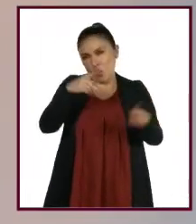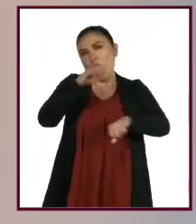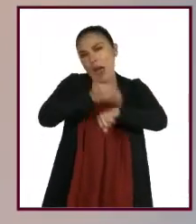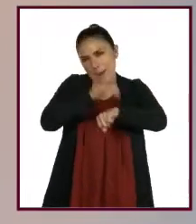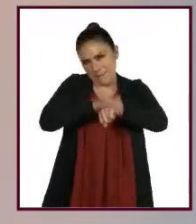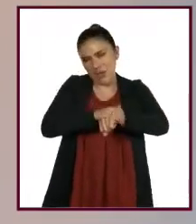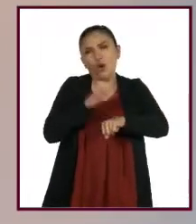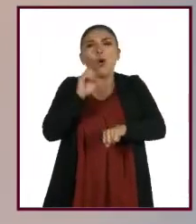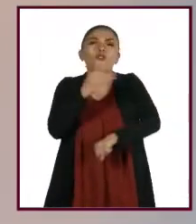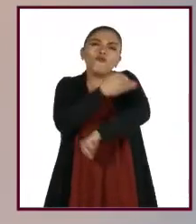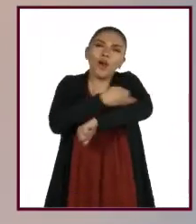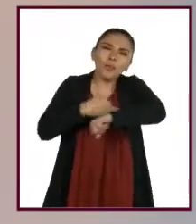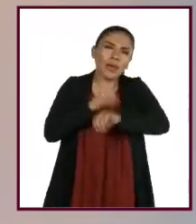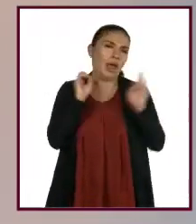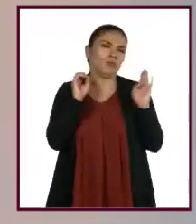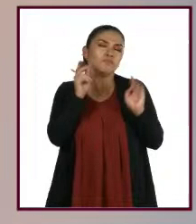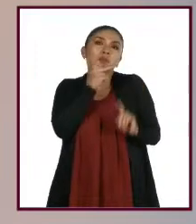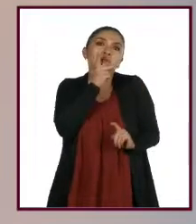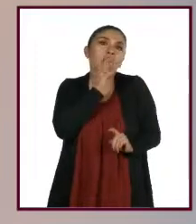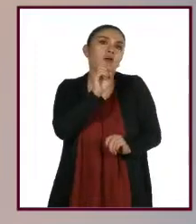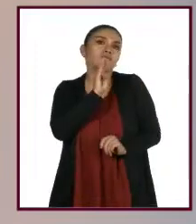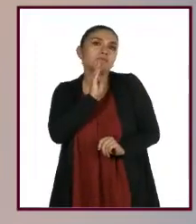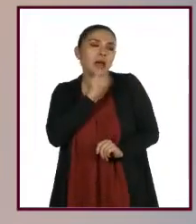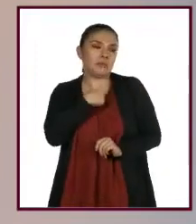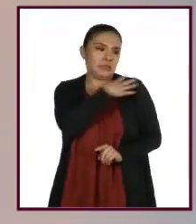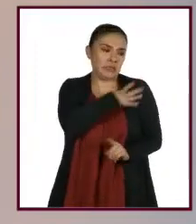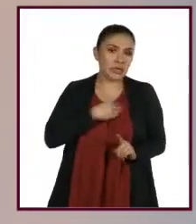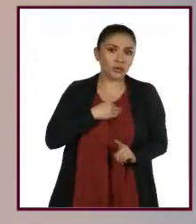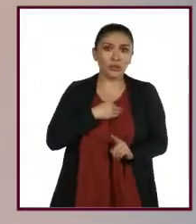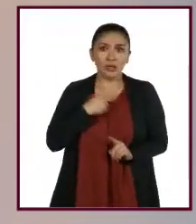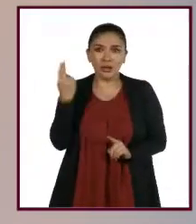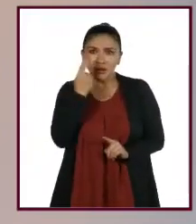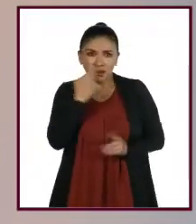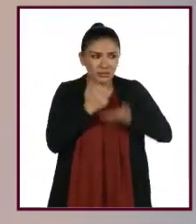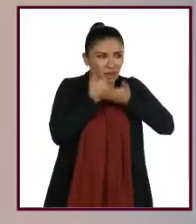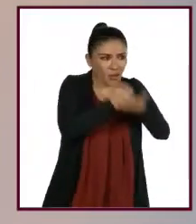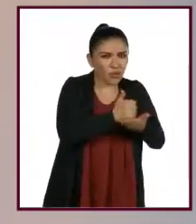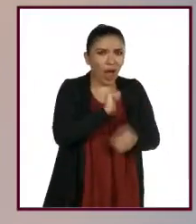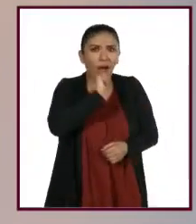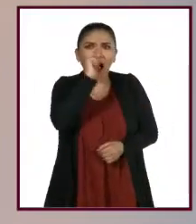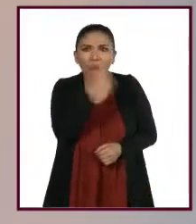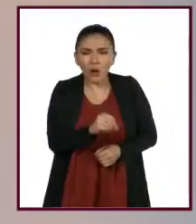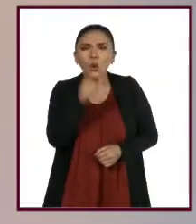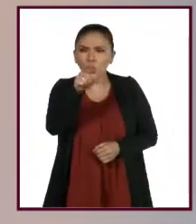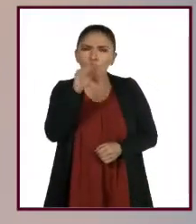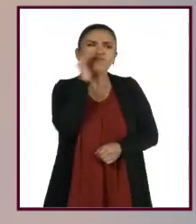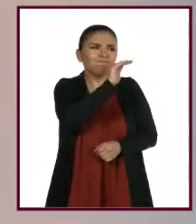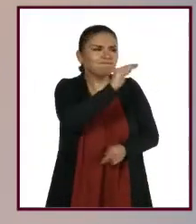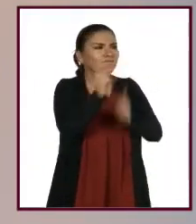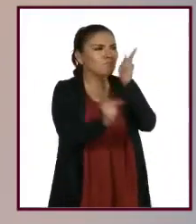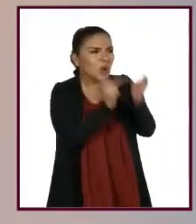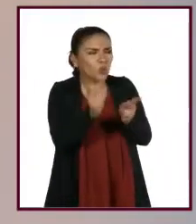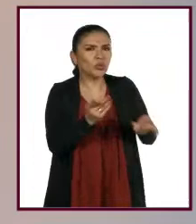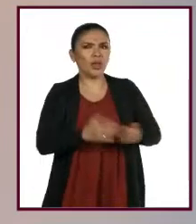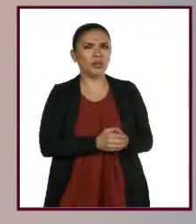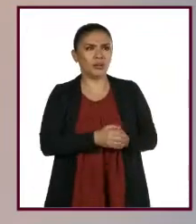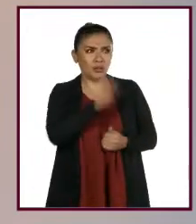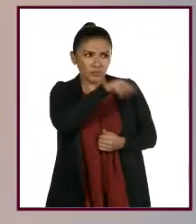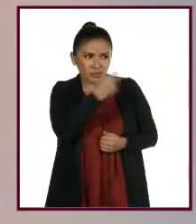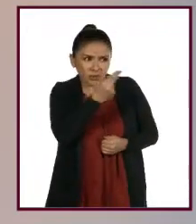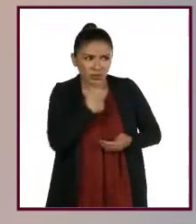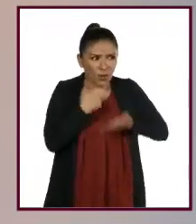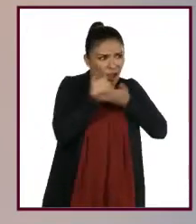mi amigo, mi familiar, mis padres, mis hijos, necesitan algún tipo de ayuda, es preguntarles, ¿necesitas